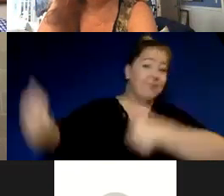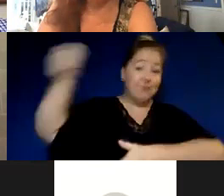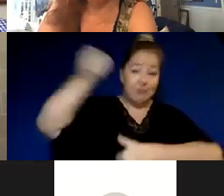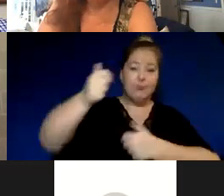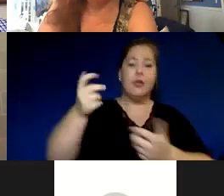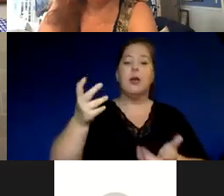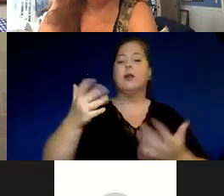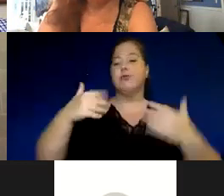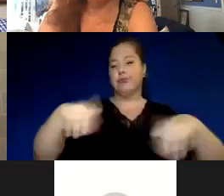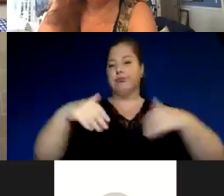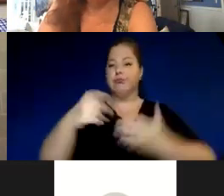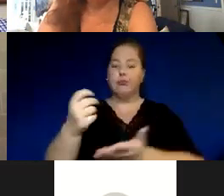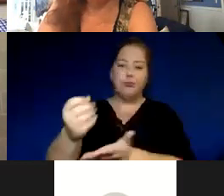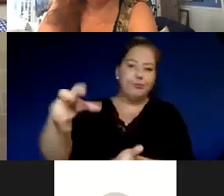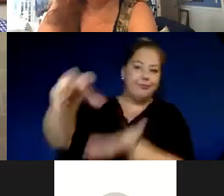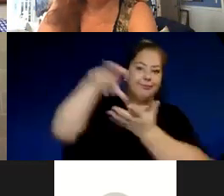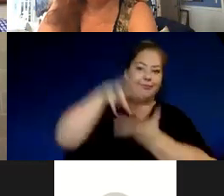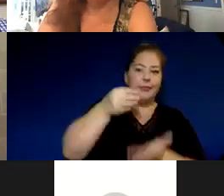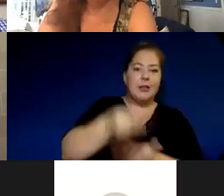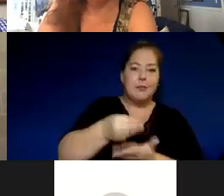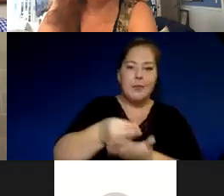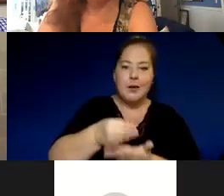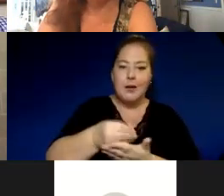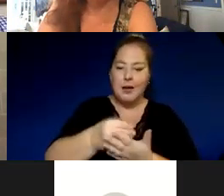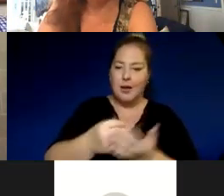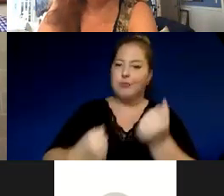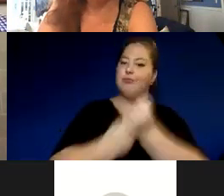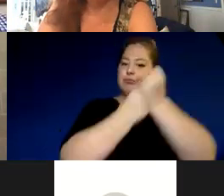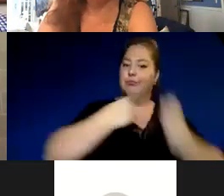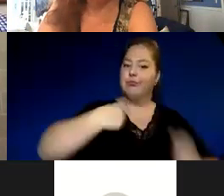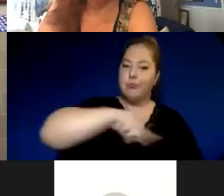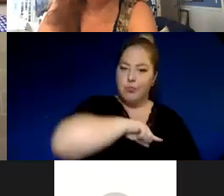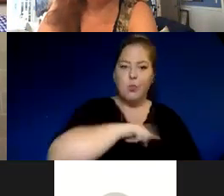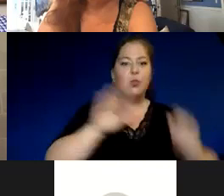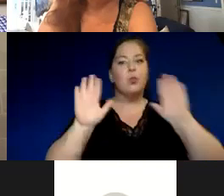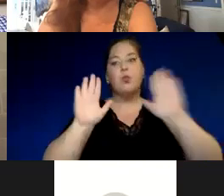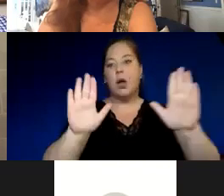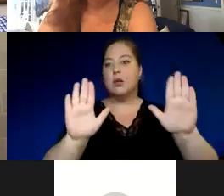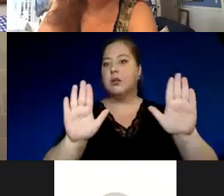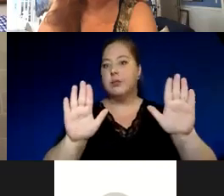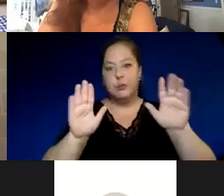la declaración de desastre nacional, algo que solicitó el gobernador la semana pasada,